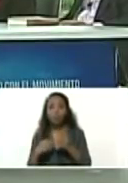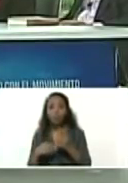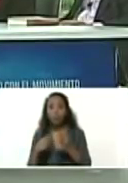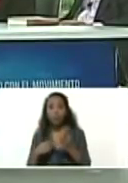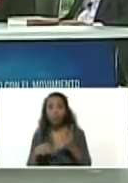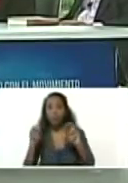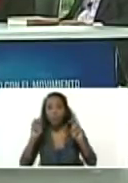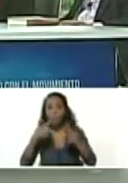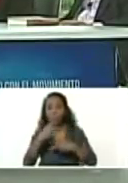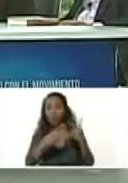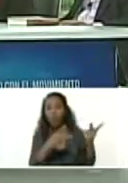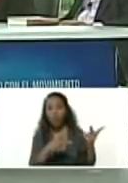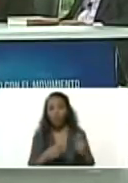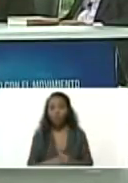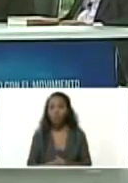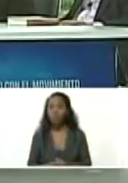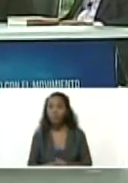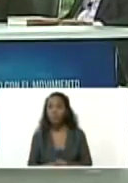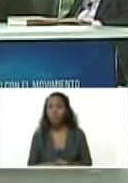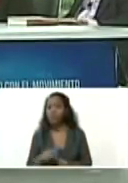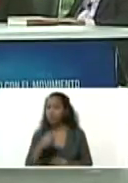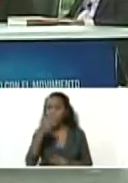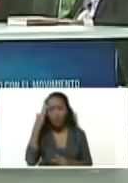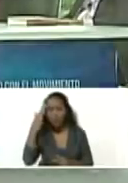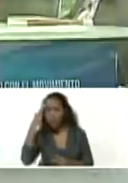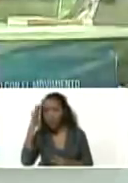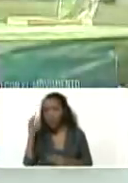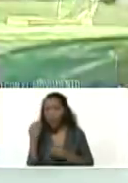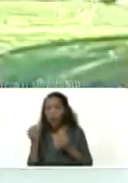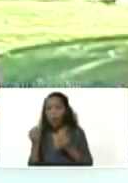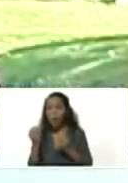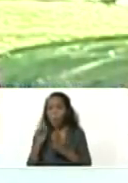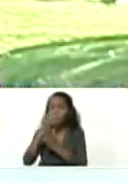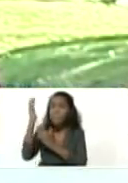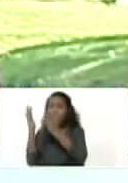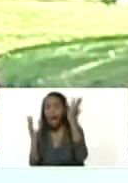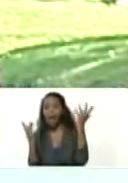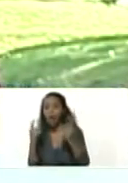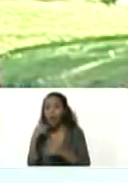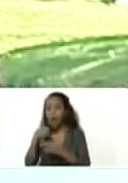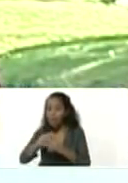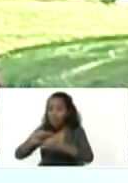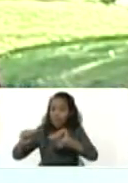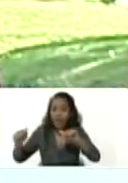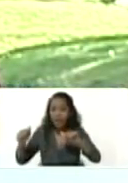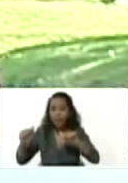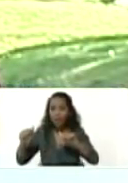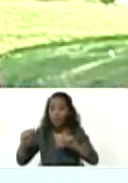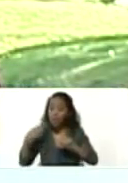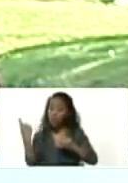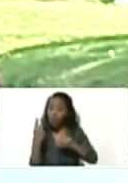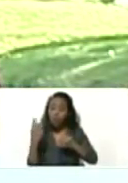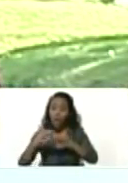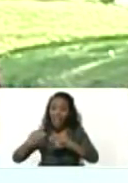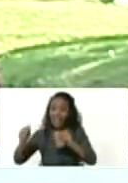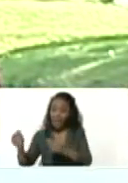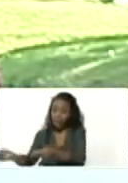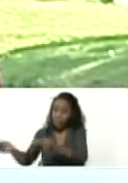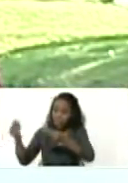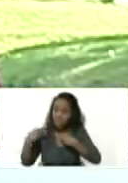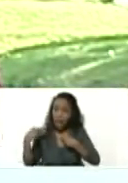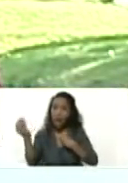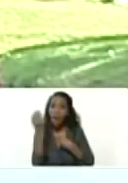mire, ustedes no saben el milagro que es la tierra. solo la tierra nos da el